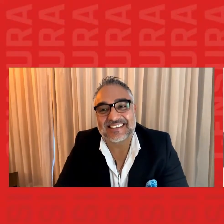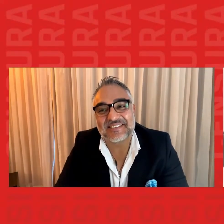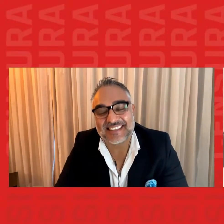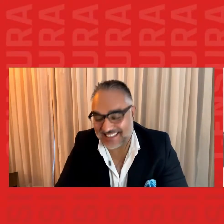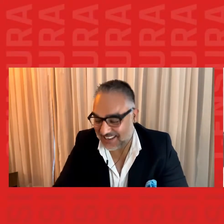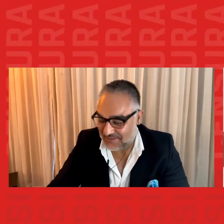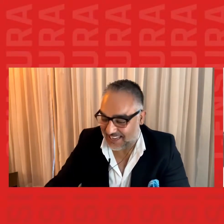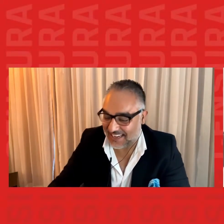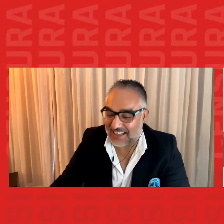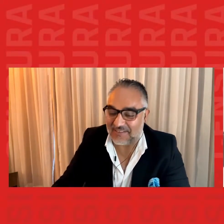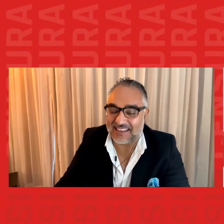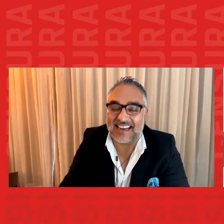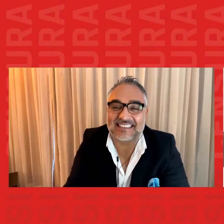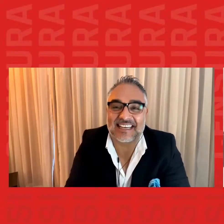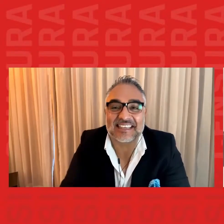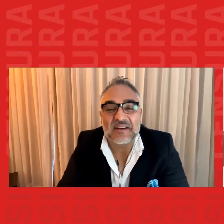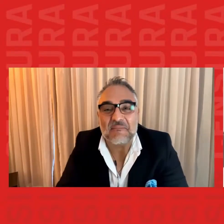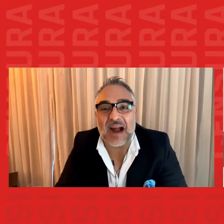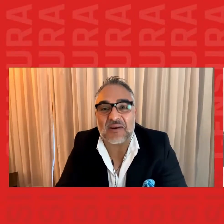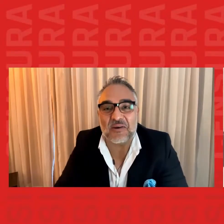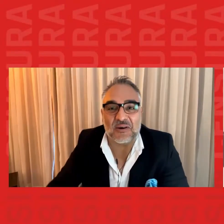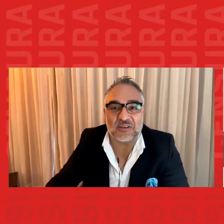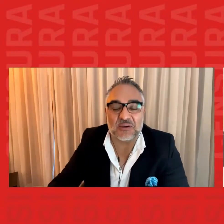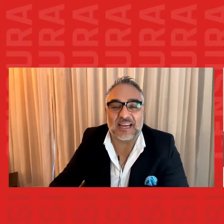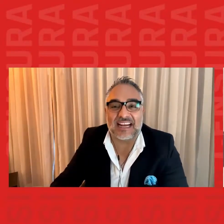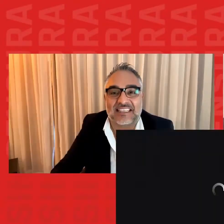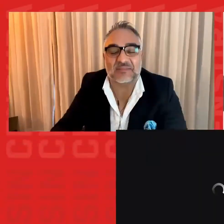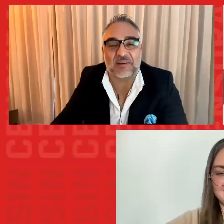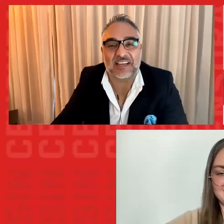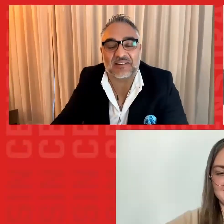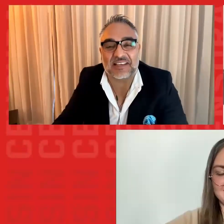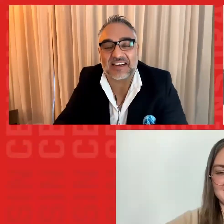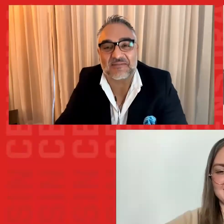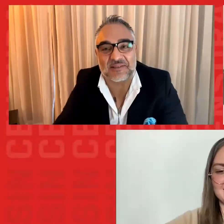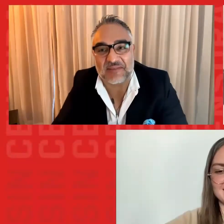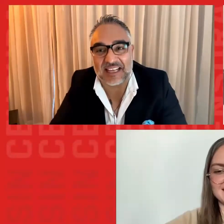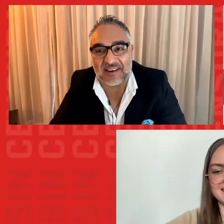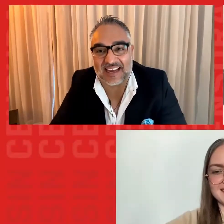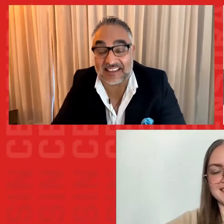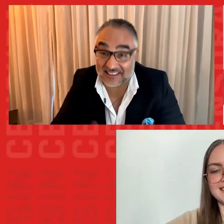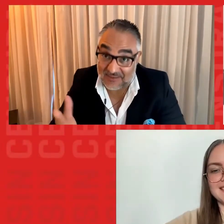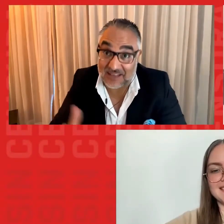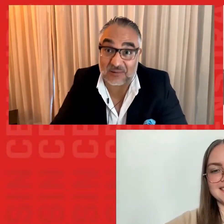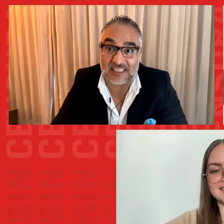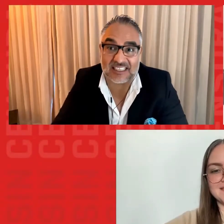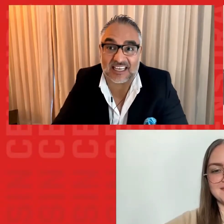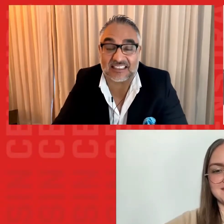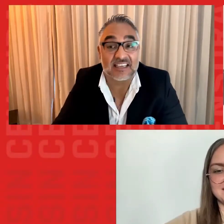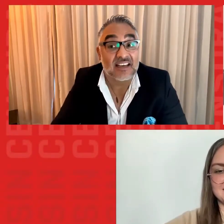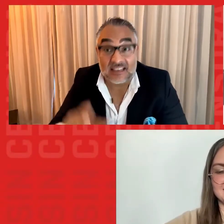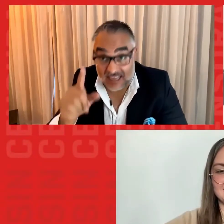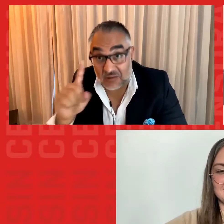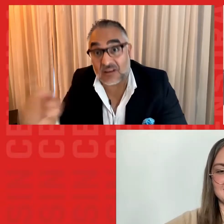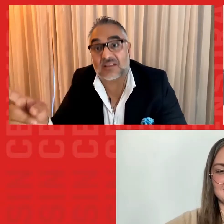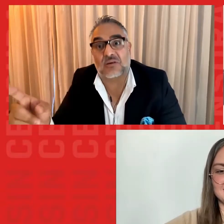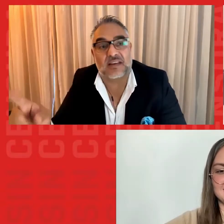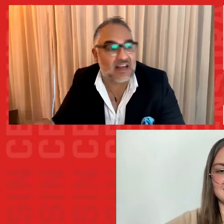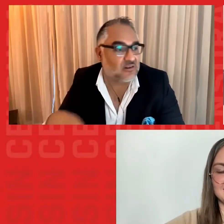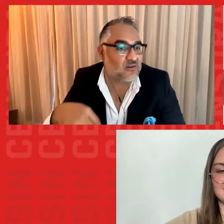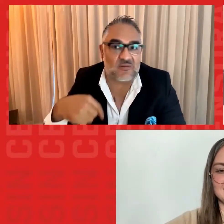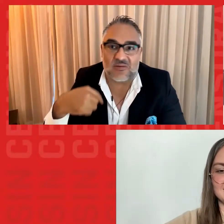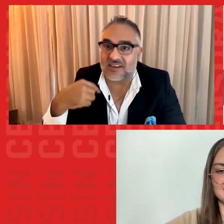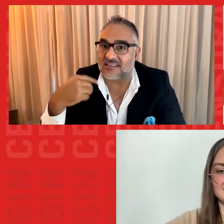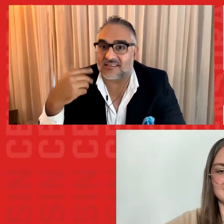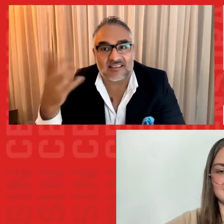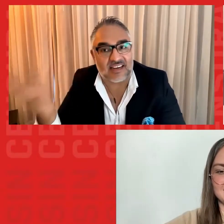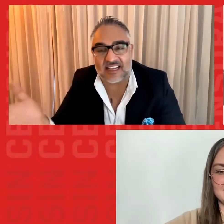algo. Pues sí, mi querida Beth, gracias. Majo, Soberanis, ¿por qué no cerramos invitando a la gente también a tus trincheras, tanto en el